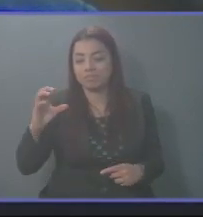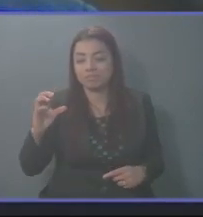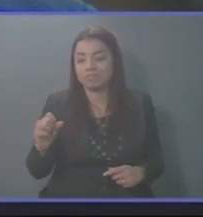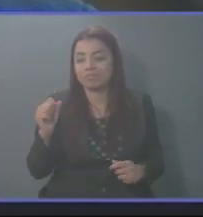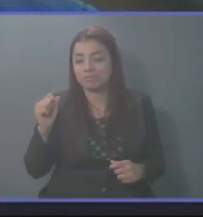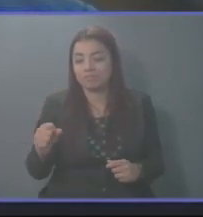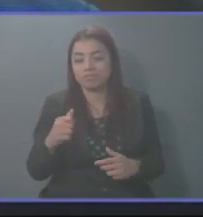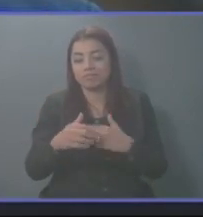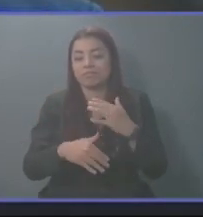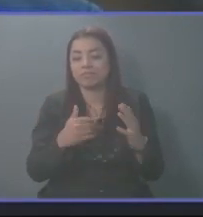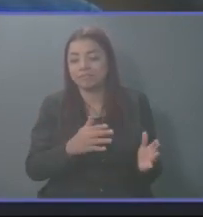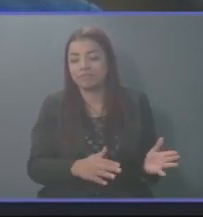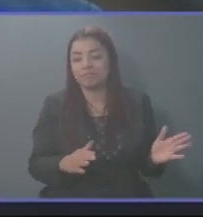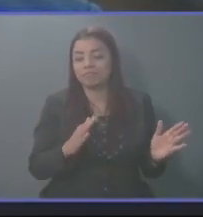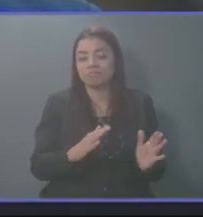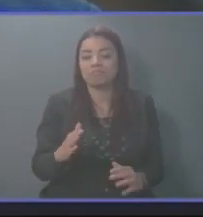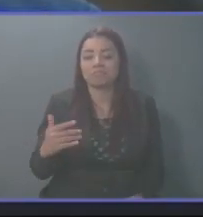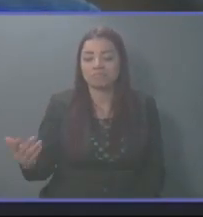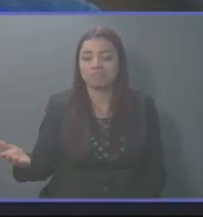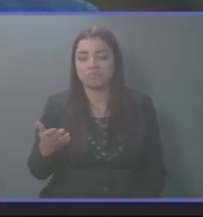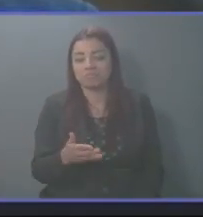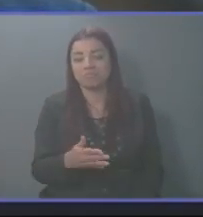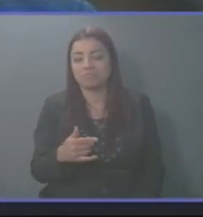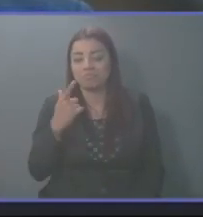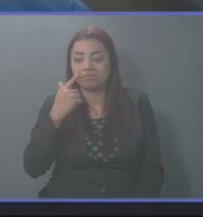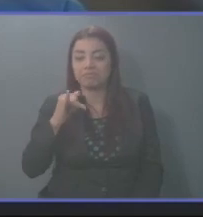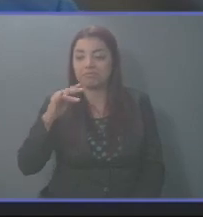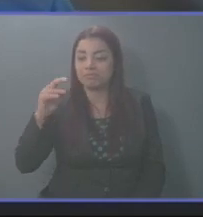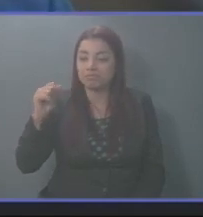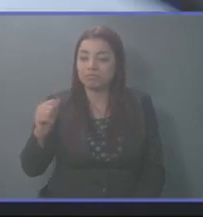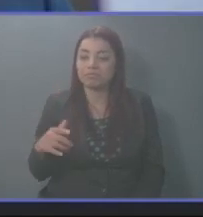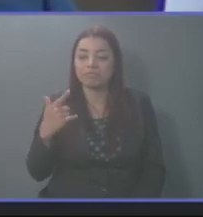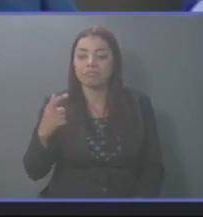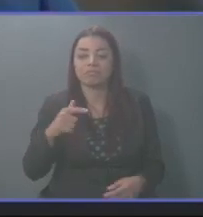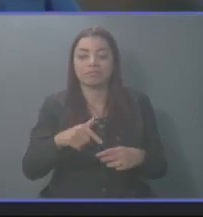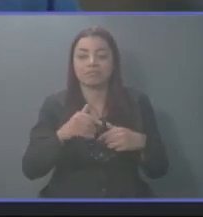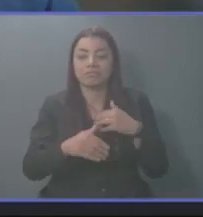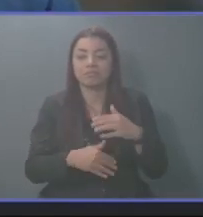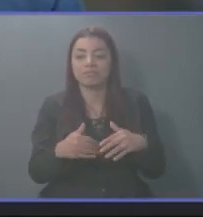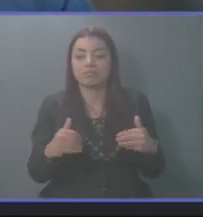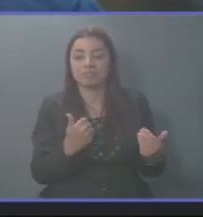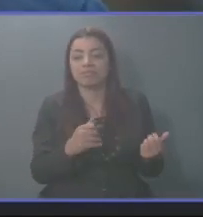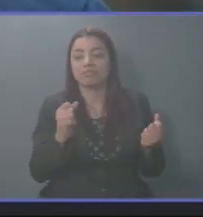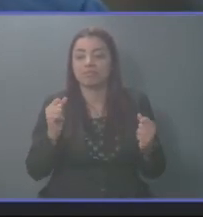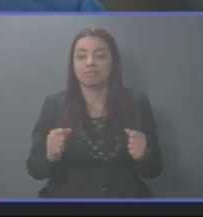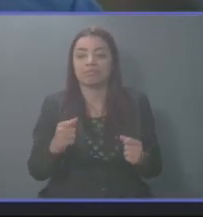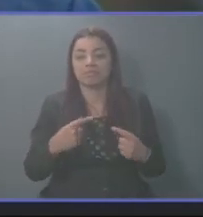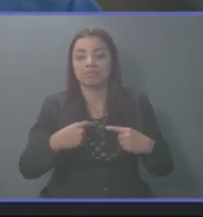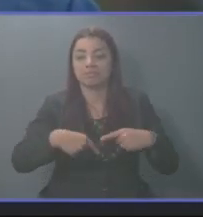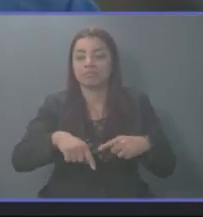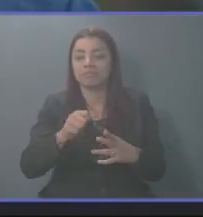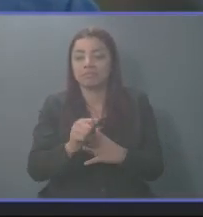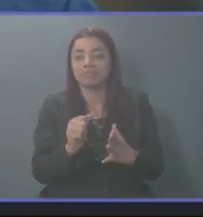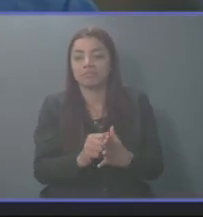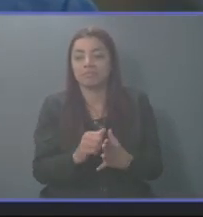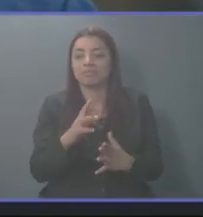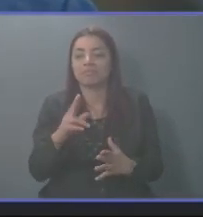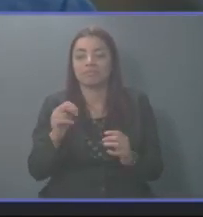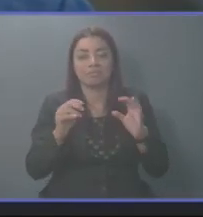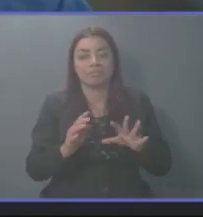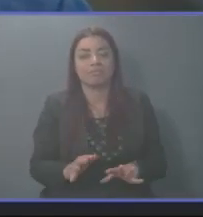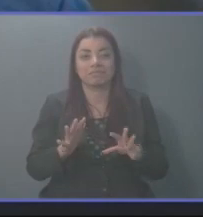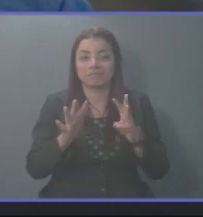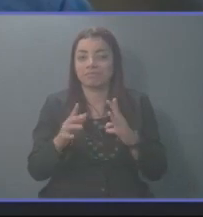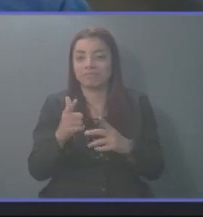Aprobar los planes de trabajo multianuales y anuales del INDES para el periodo de su gestión. Continuando con el artículo 18, en los